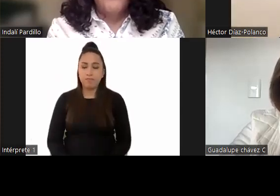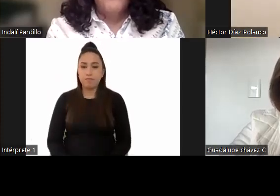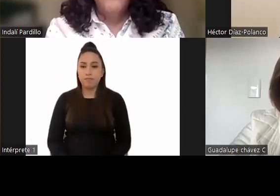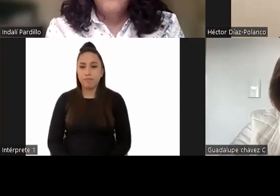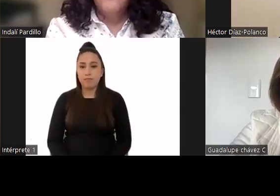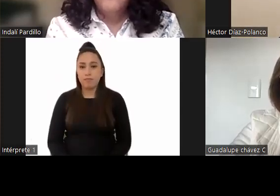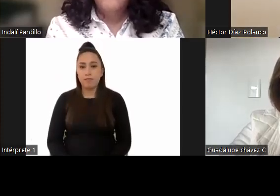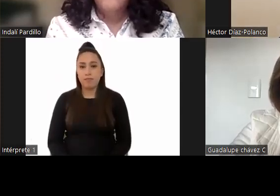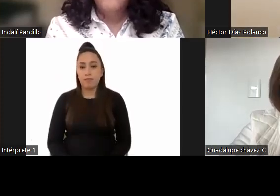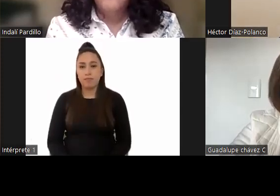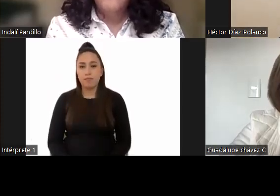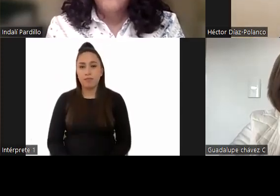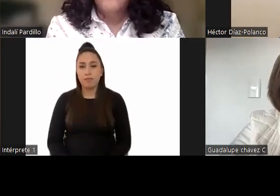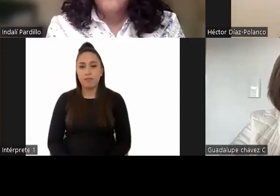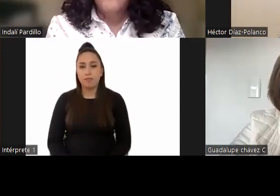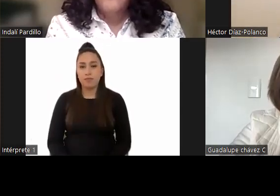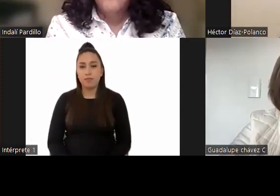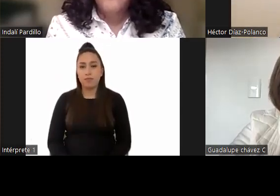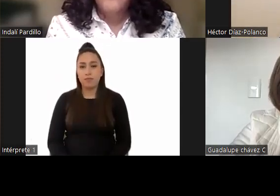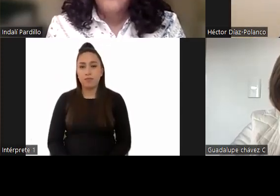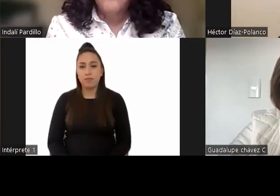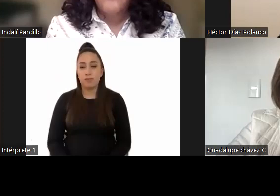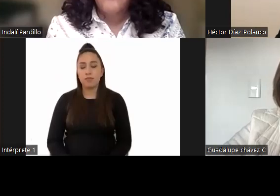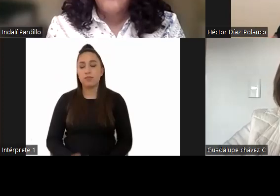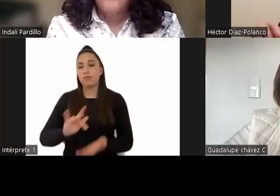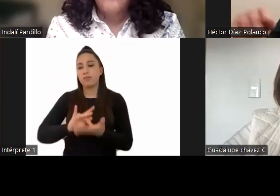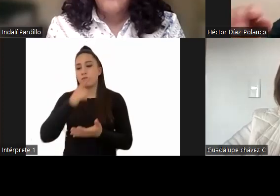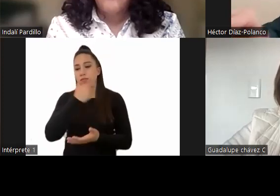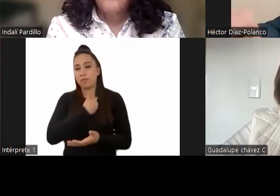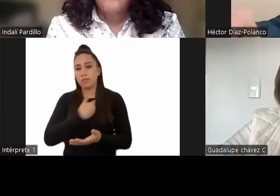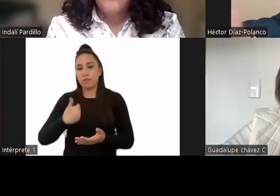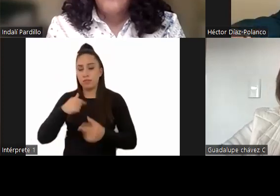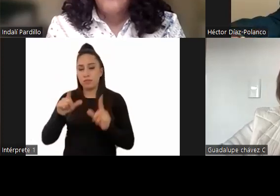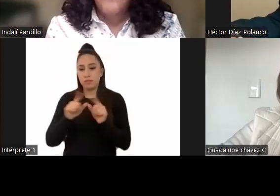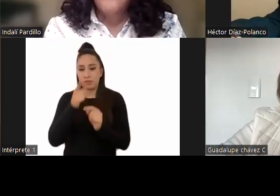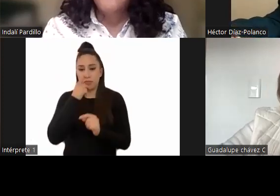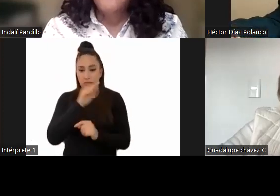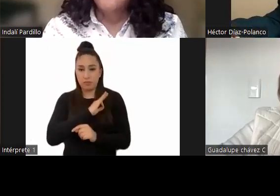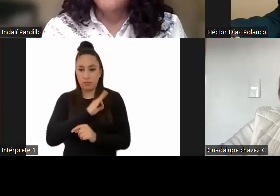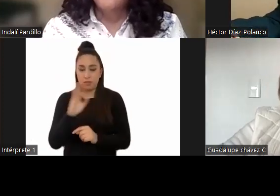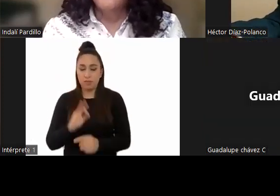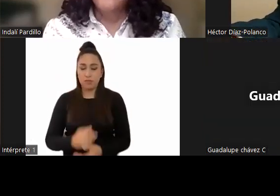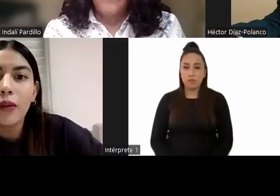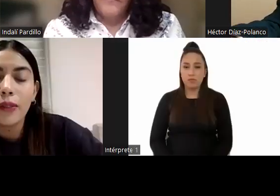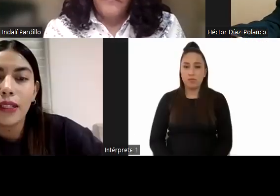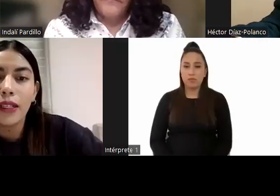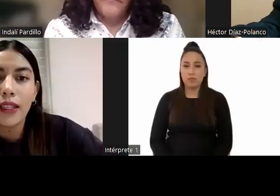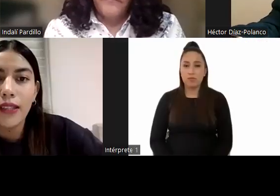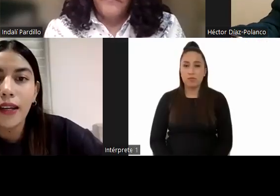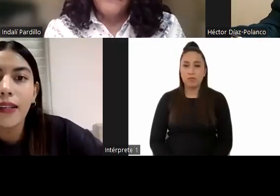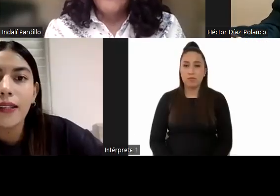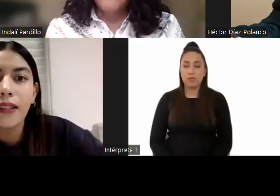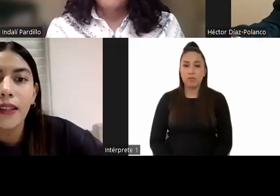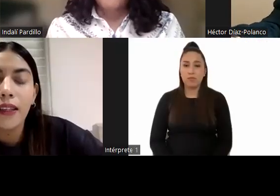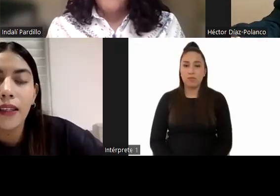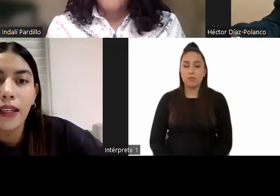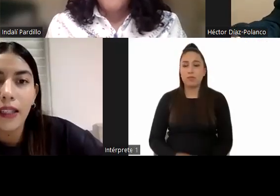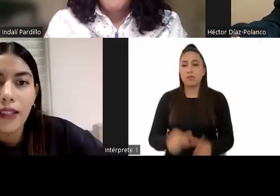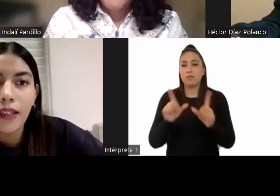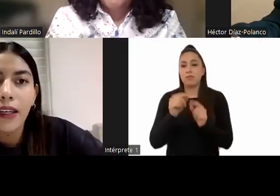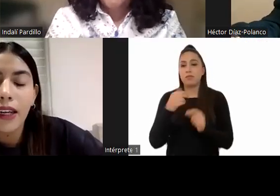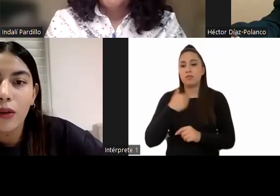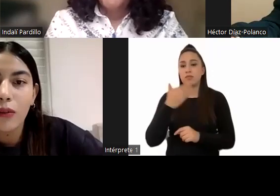Muchas gracias, diputado presidente. ¿Puedo hacer el uso de la voz brevemente? Adelante. Muchas gracias, diputado. Pues agradecerles